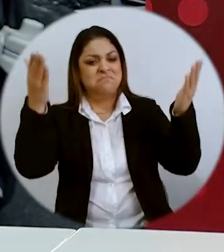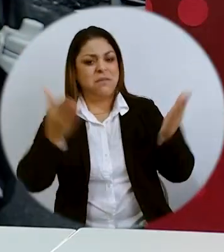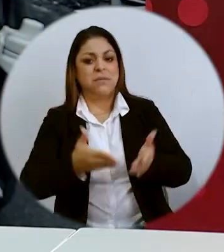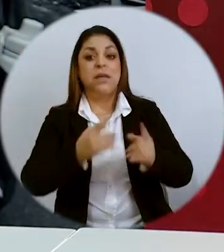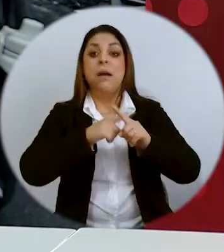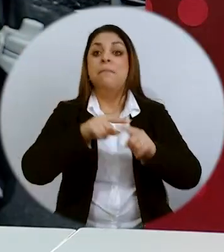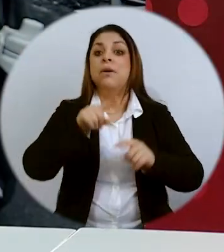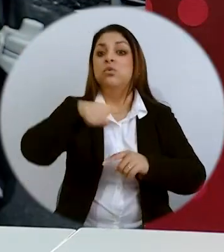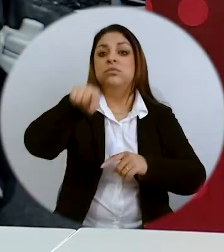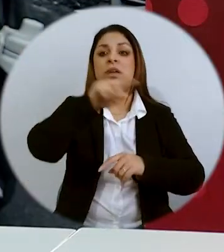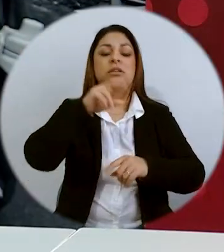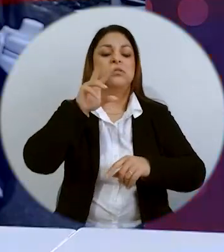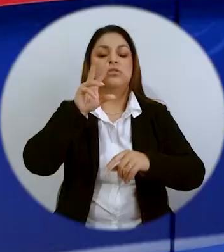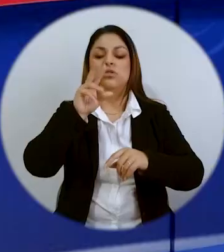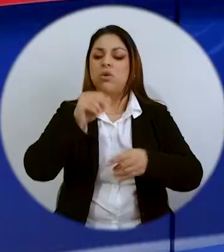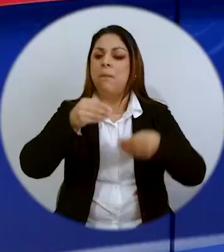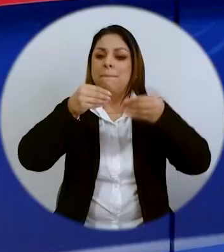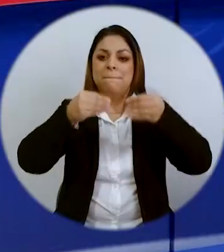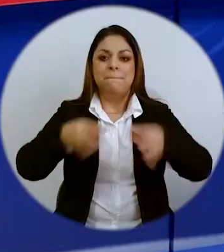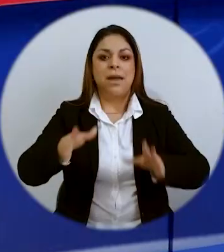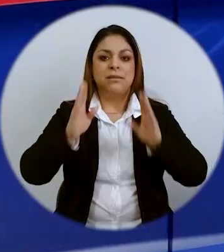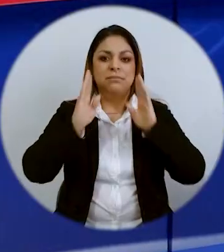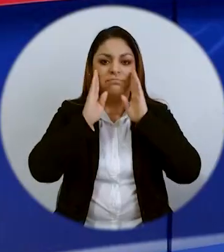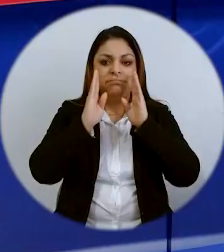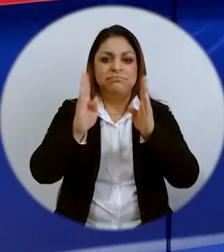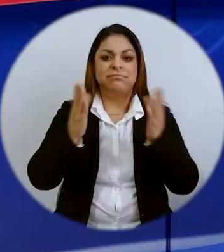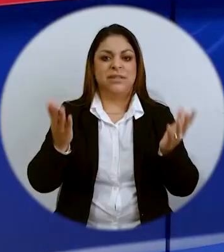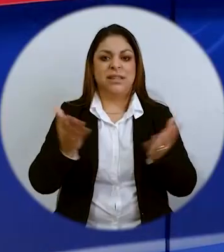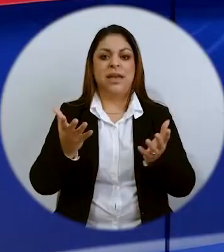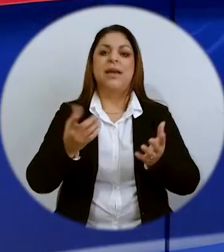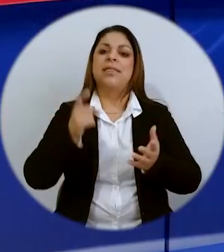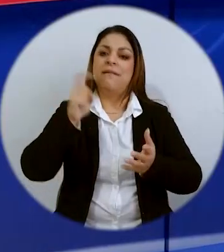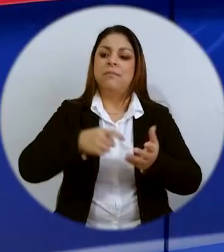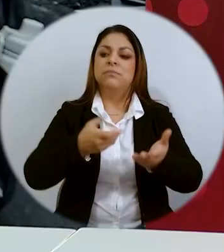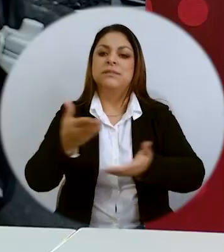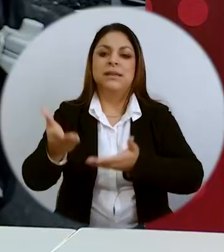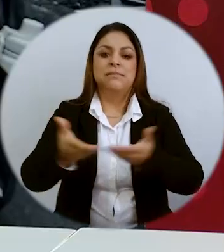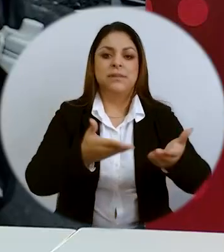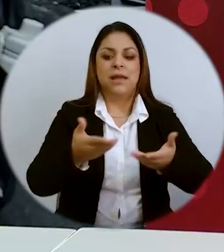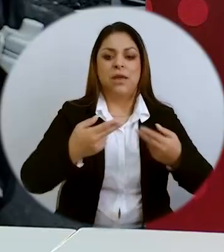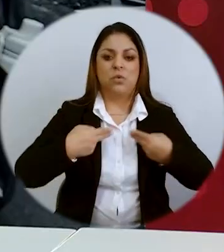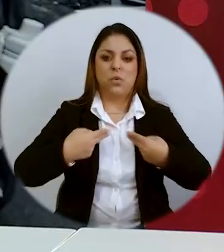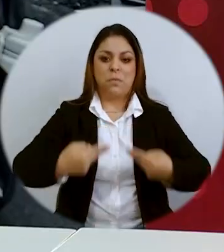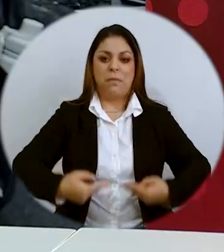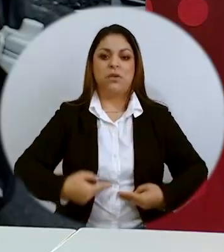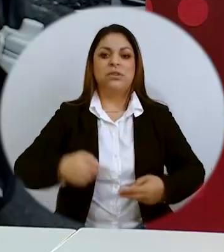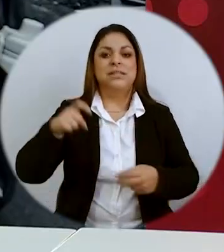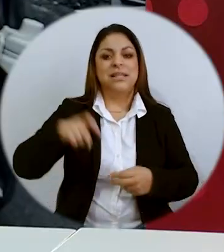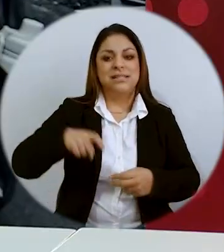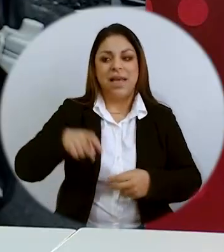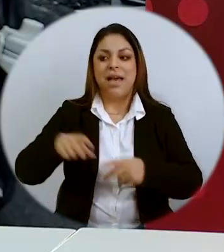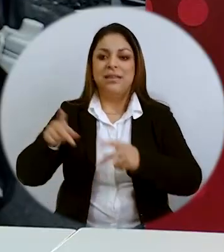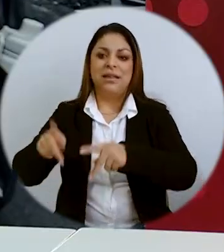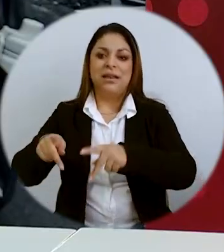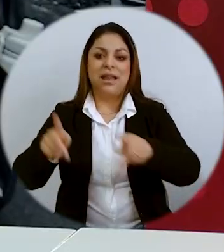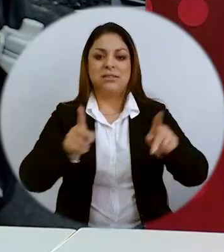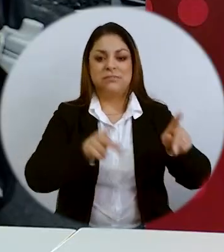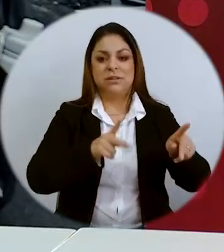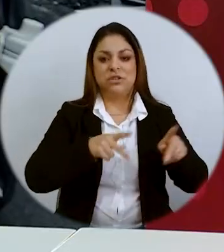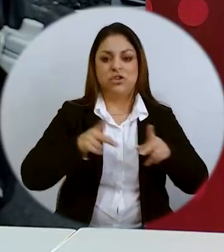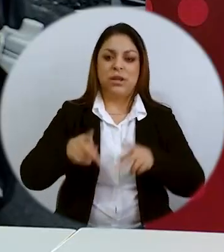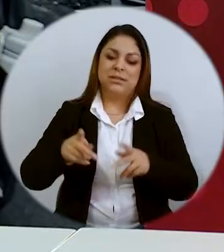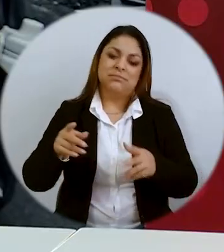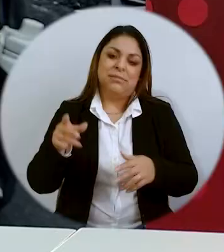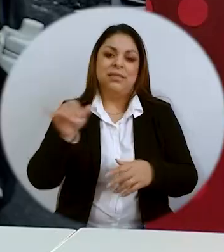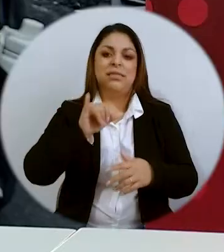siempre y cuando no perdamos en cuenta que todo esto tiene que estar al servicio de los seres humanos, de las necesidades de esas personas y